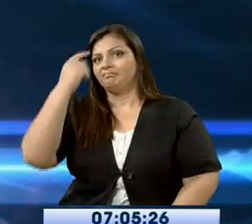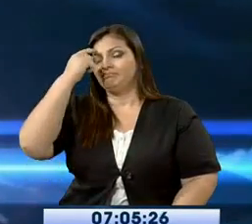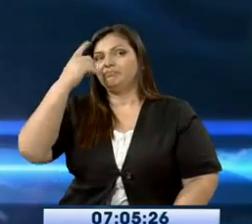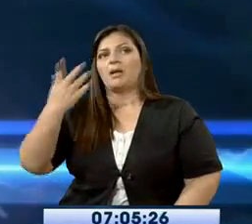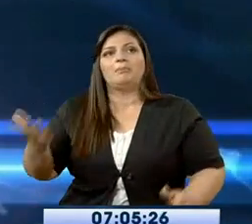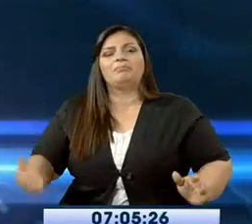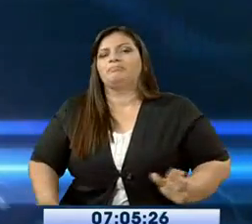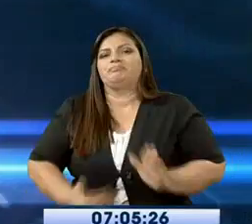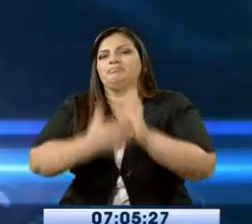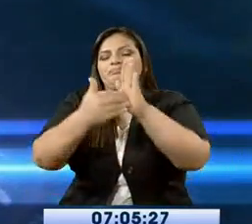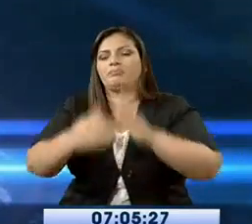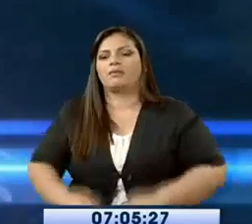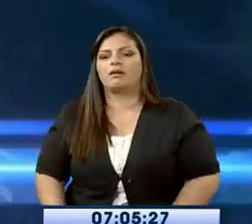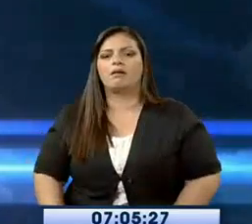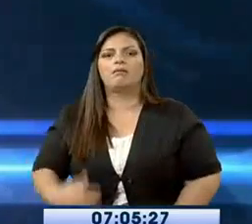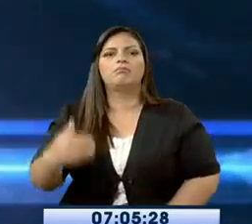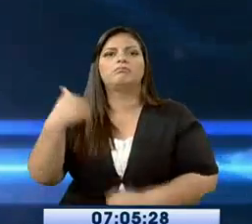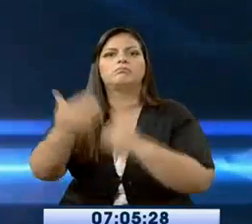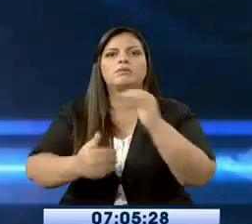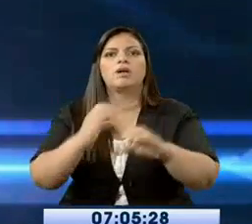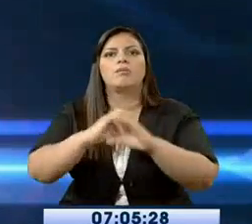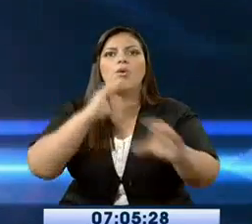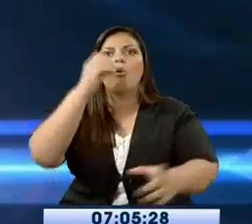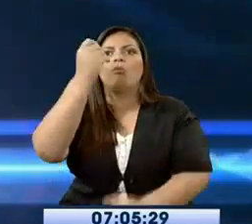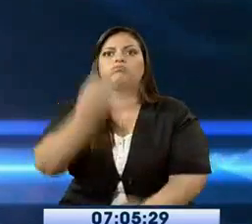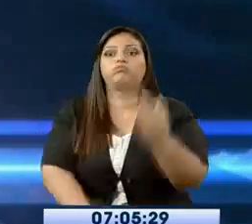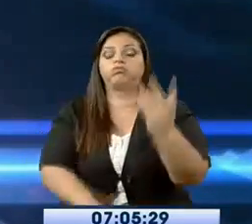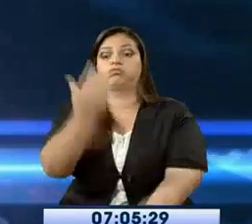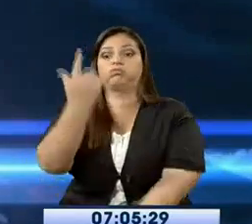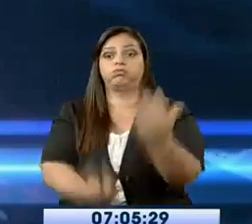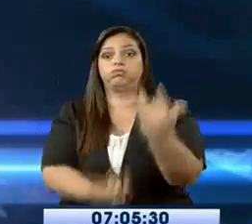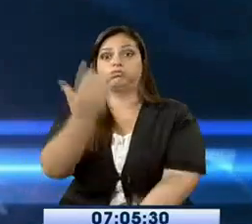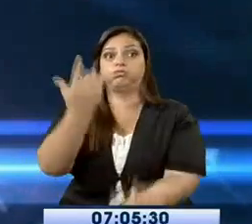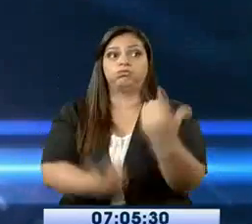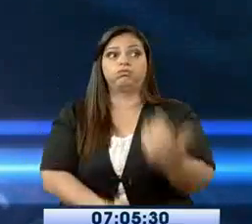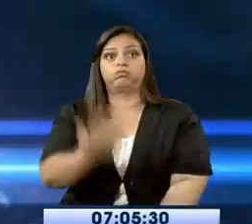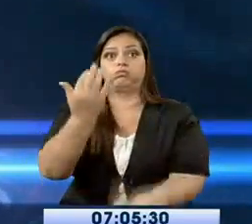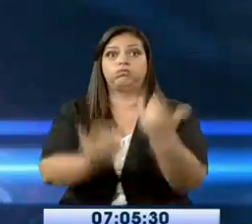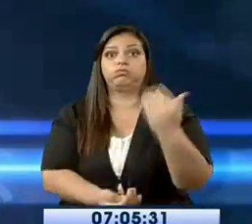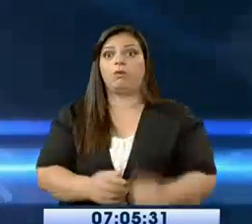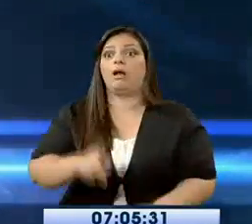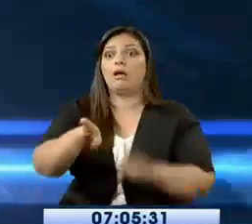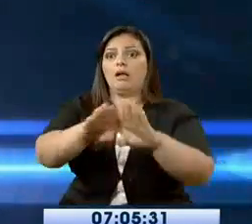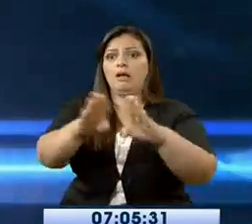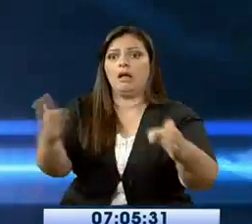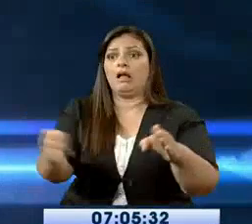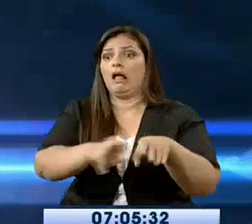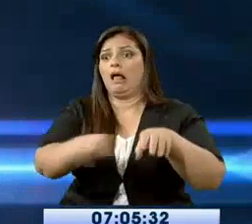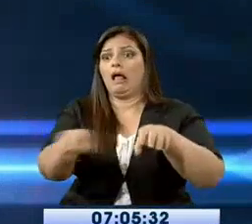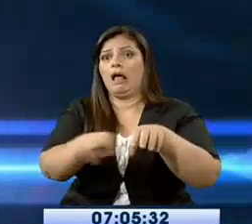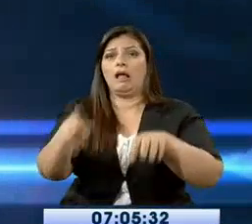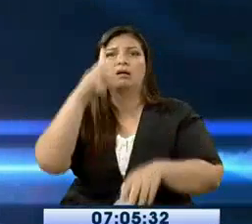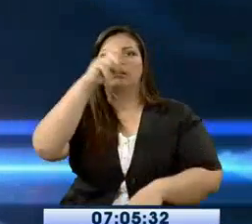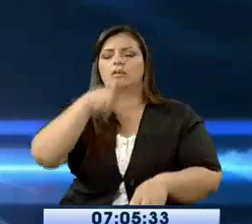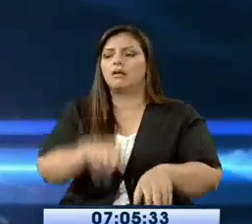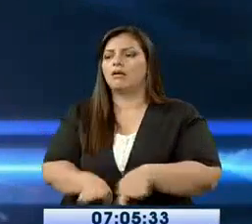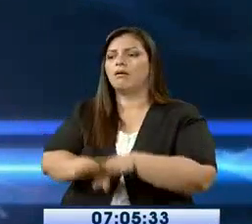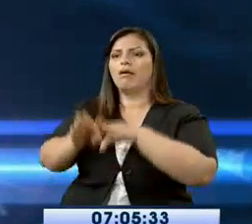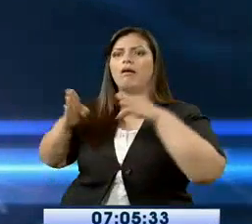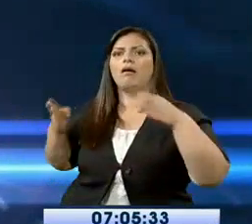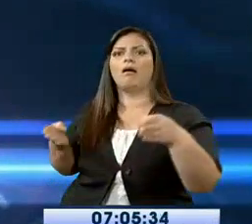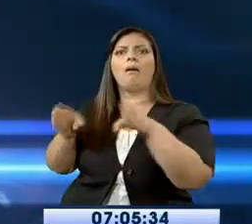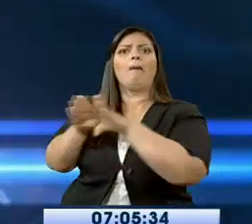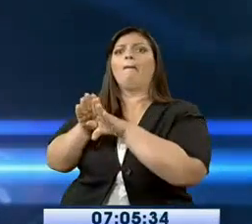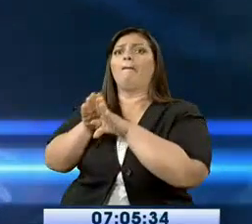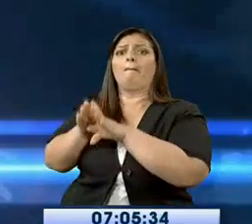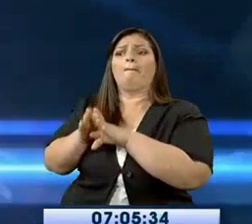algún problema serio al interior de la unidad. Y resulta que la puerta de atrás está con candado, cuando eso podría, el hecho de que se abra para